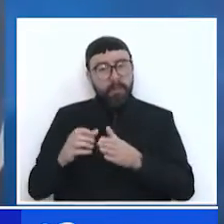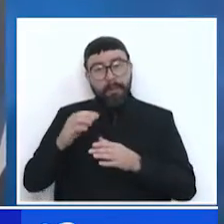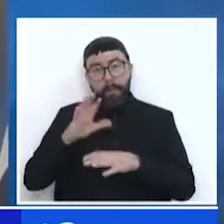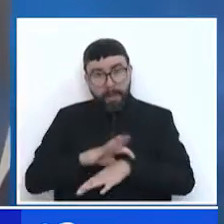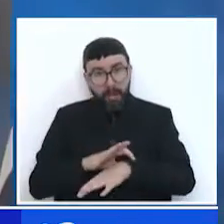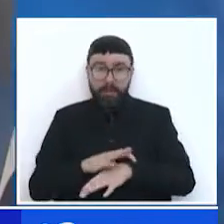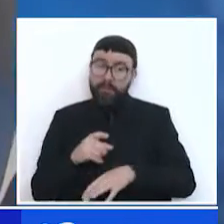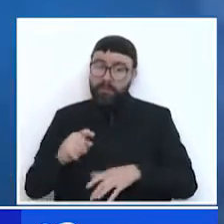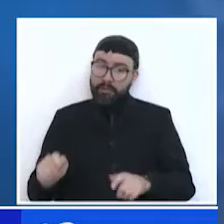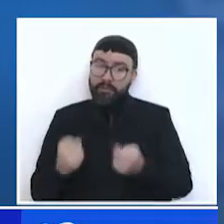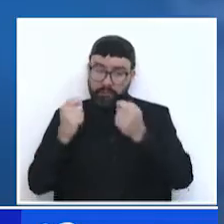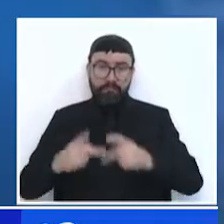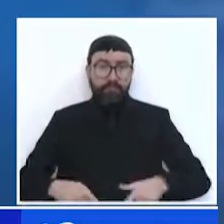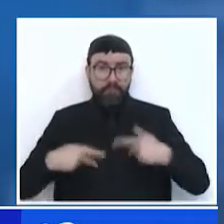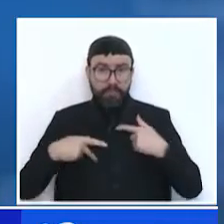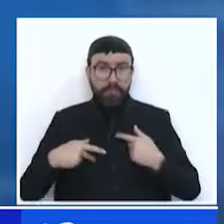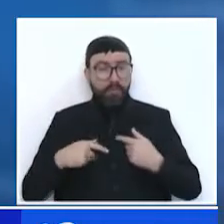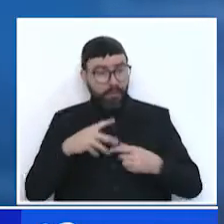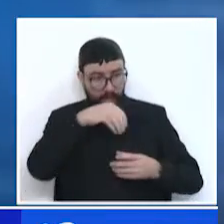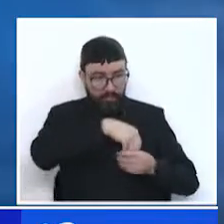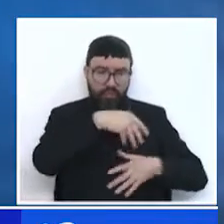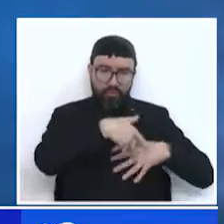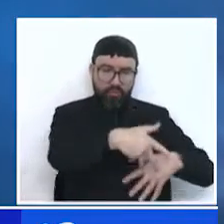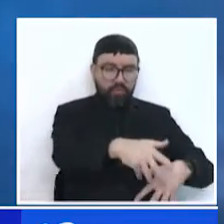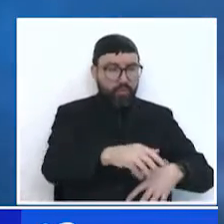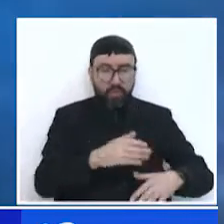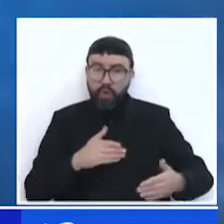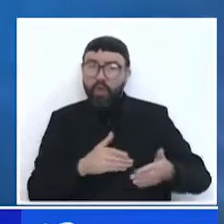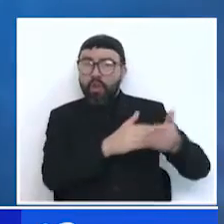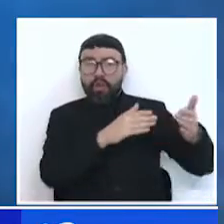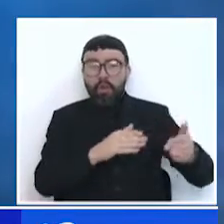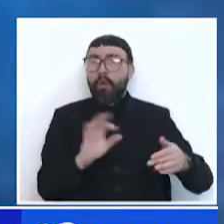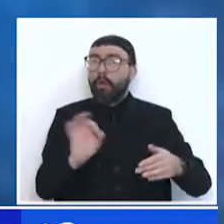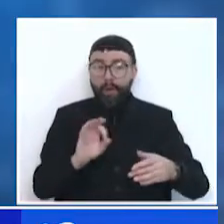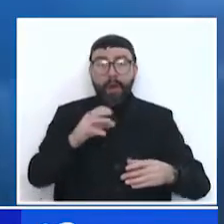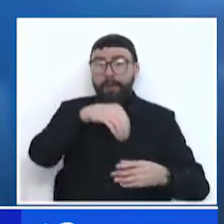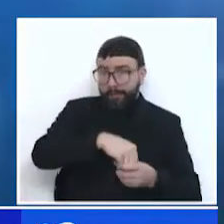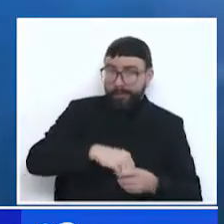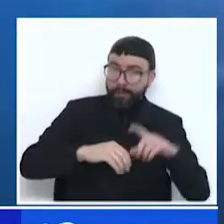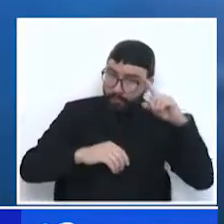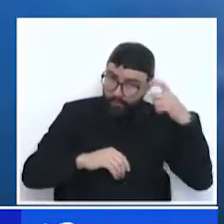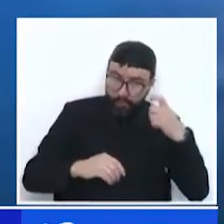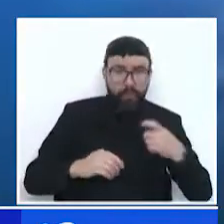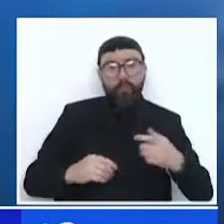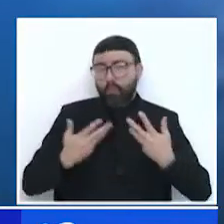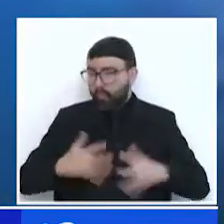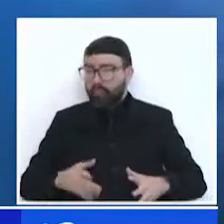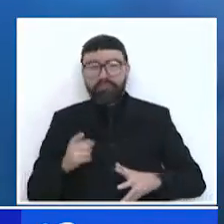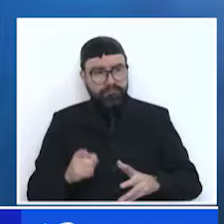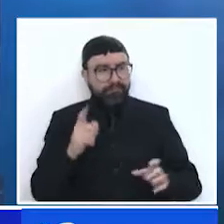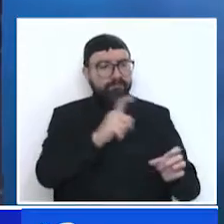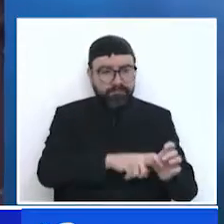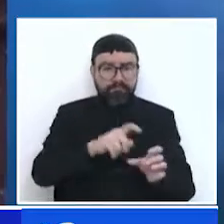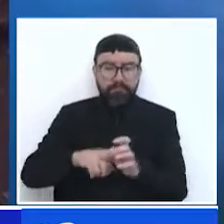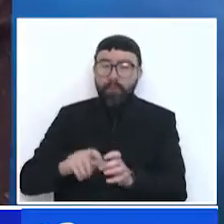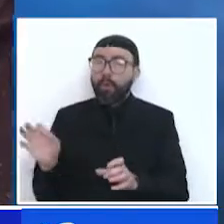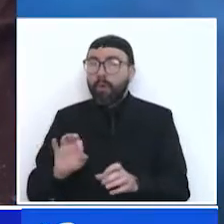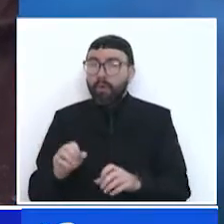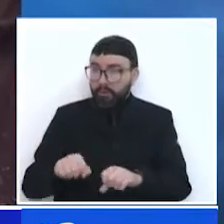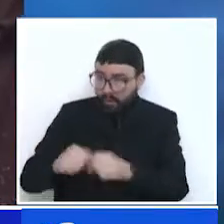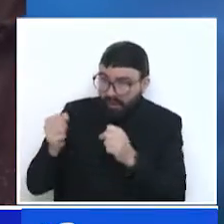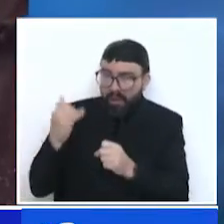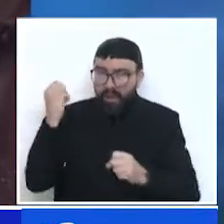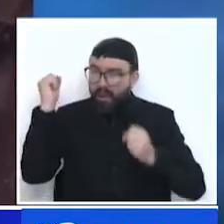es salvar vidas, tanto de quienes se manifiestan en contra del Estado como los que hacen parte del Estado, e inclusive de quienes a veces vandalizan sin